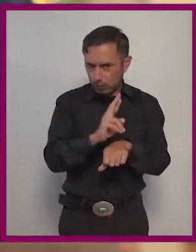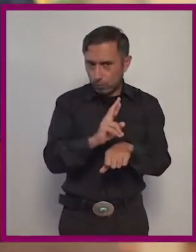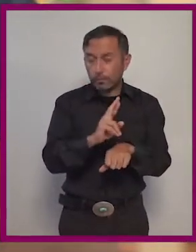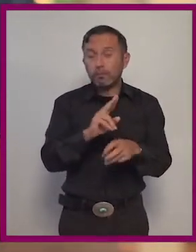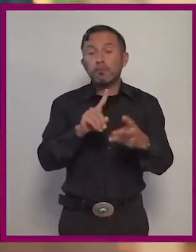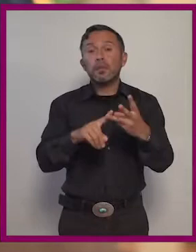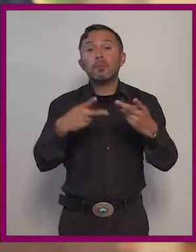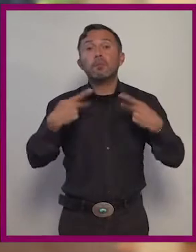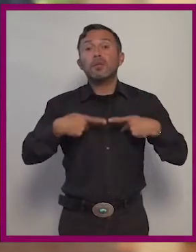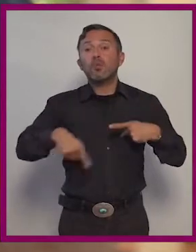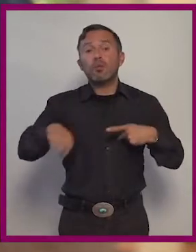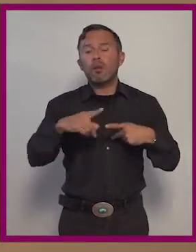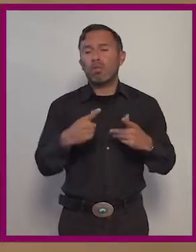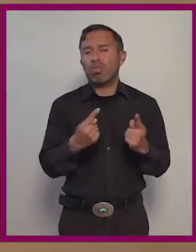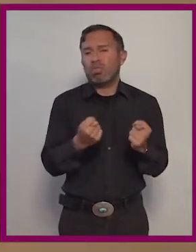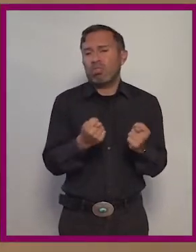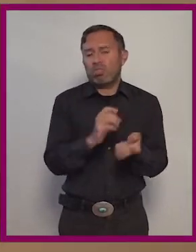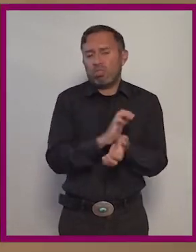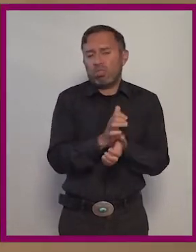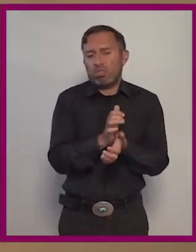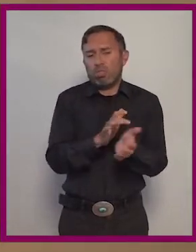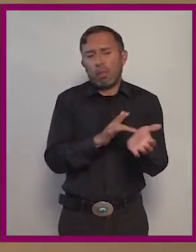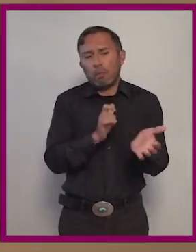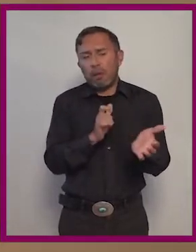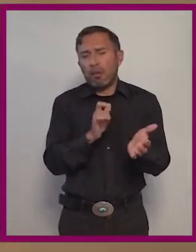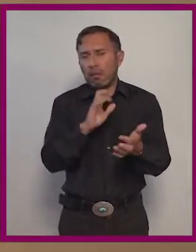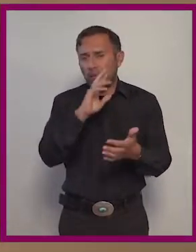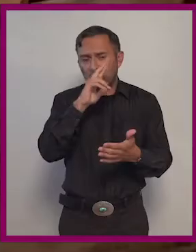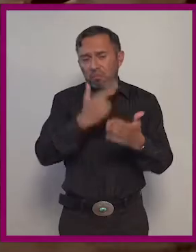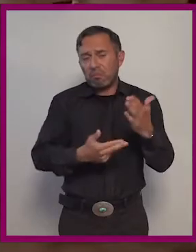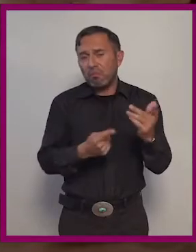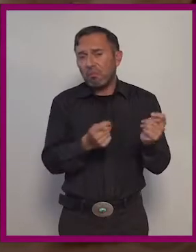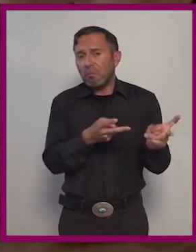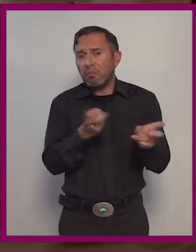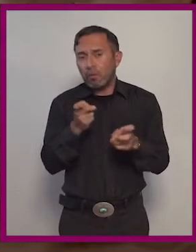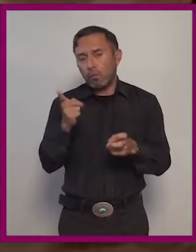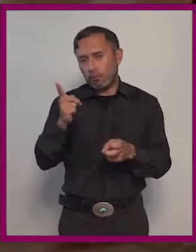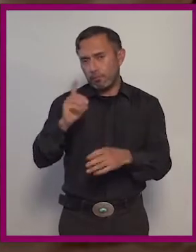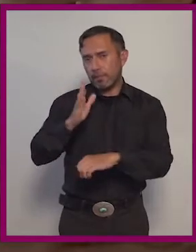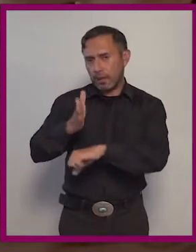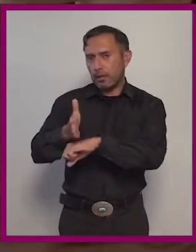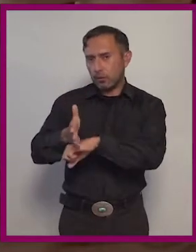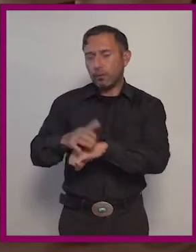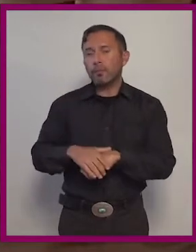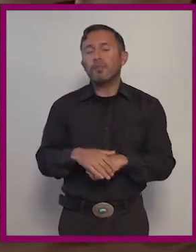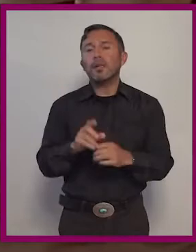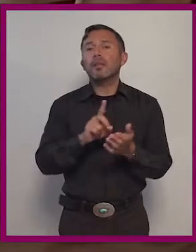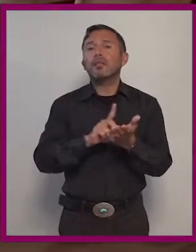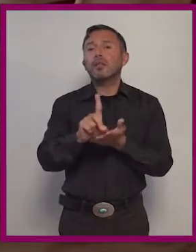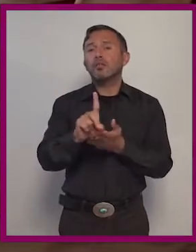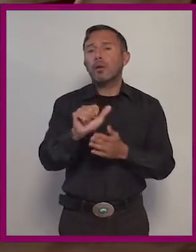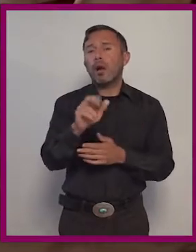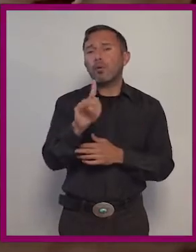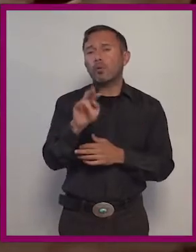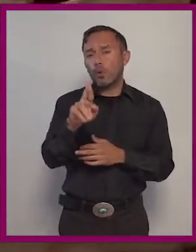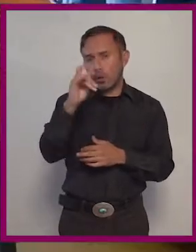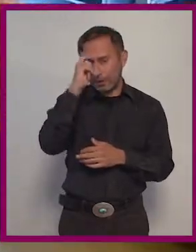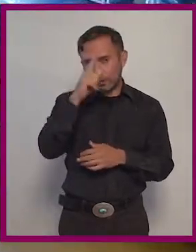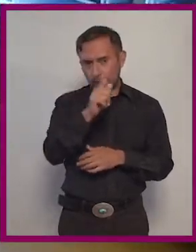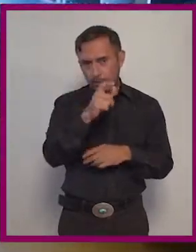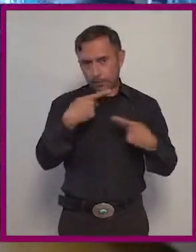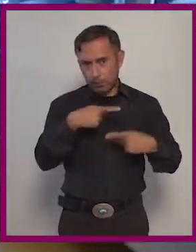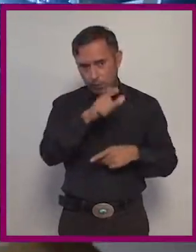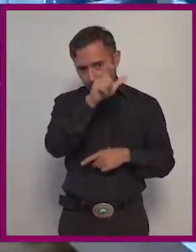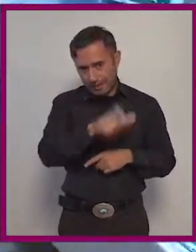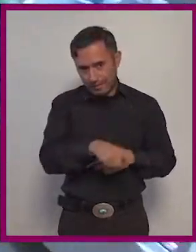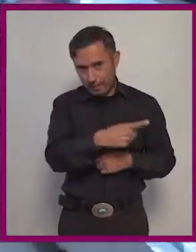quien no los respete, ¿no? Tradicionalmente un derecho de autor tiene una vigencia que es toda la vida del autor y 100